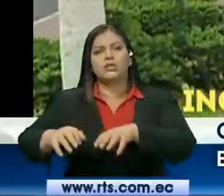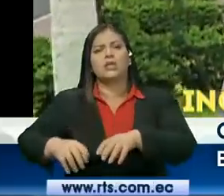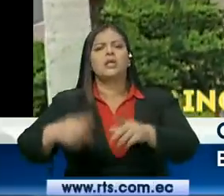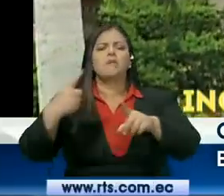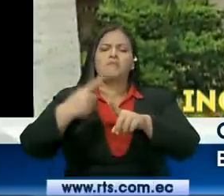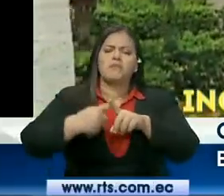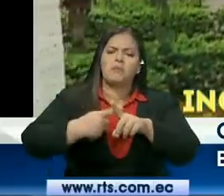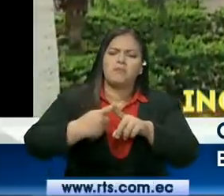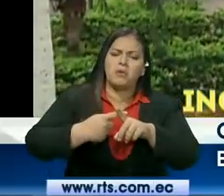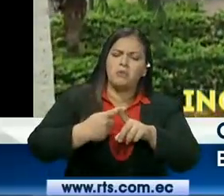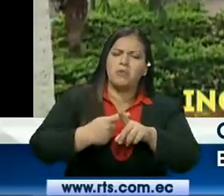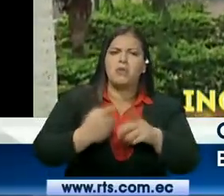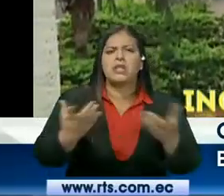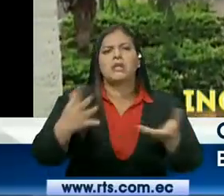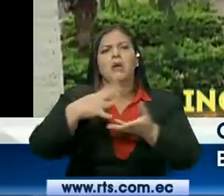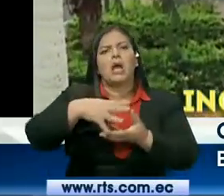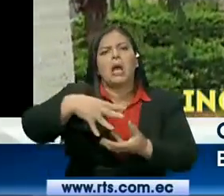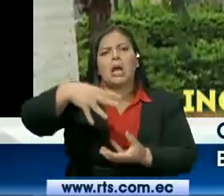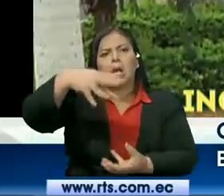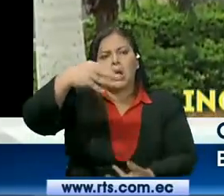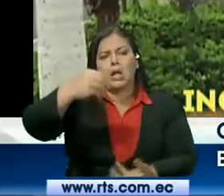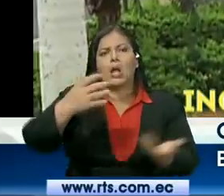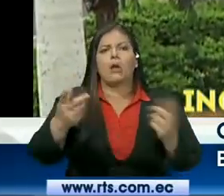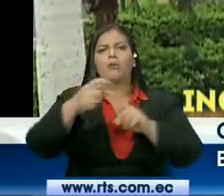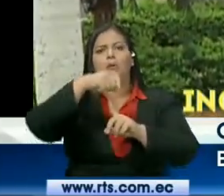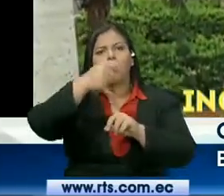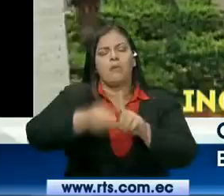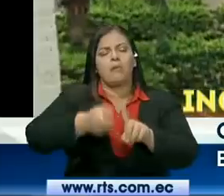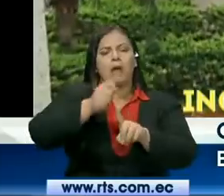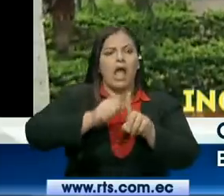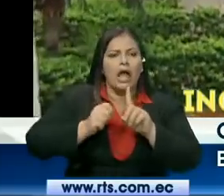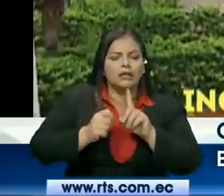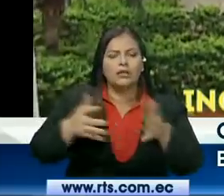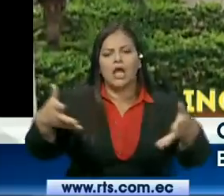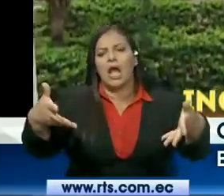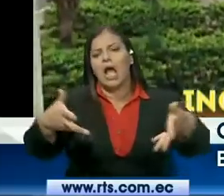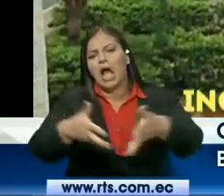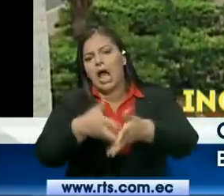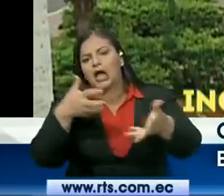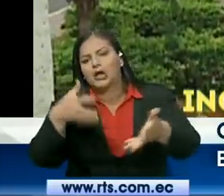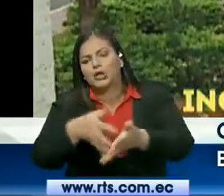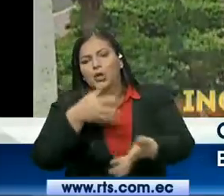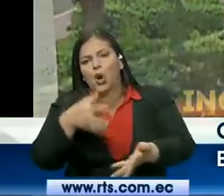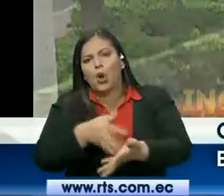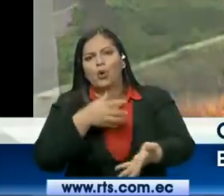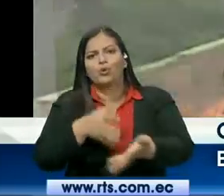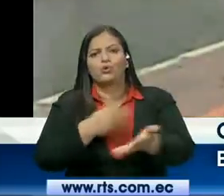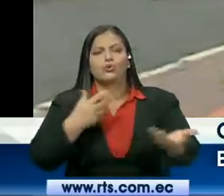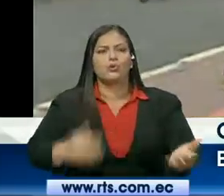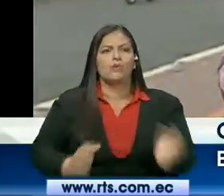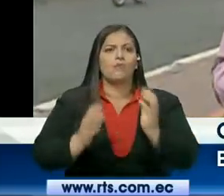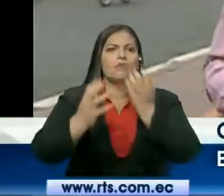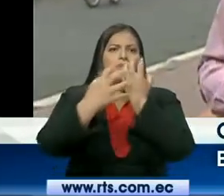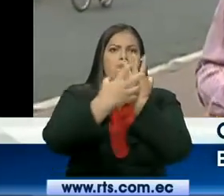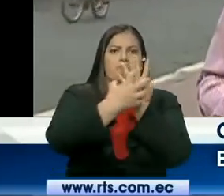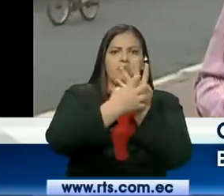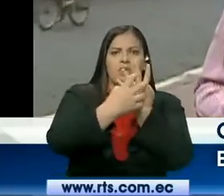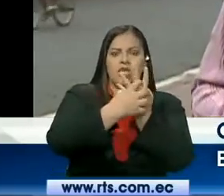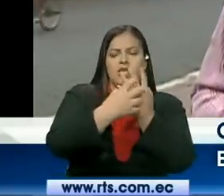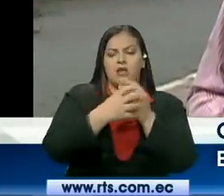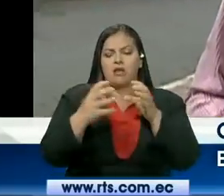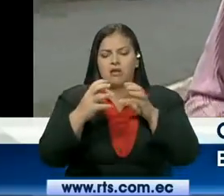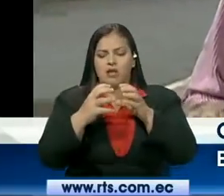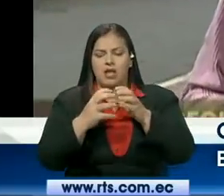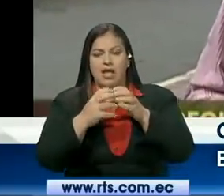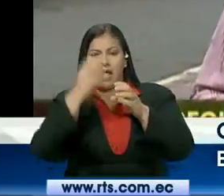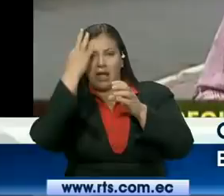y perennes, como cacao, banano, arroz, soya, piña, maracuyá. Viniendo desde la parte de arriba de los